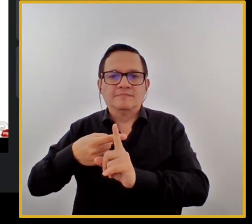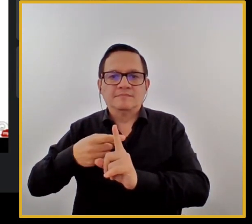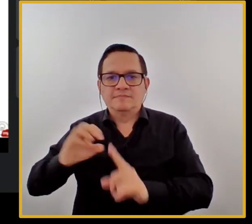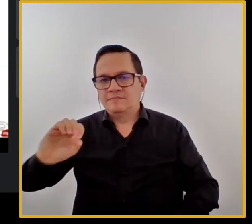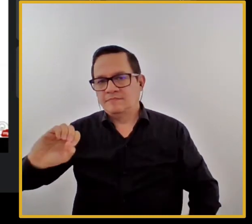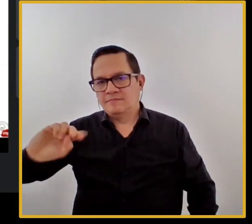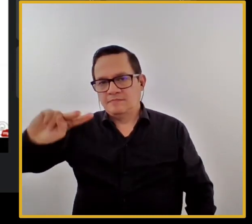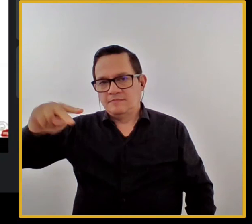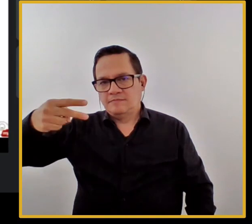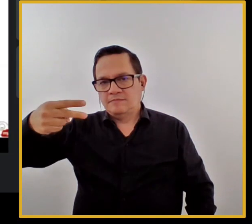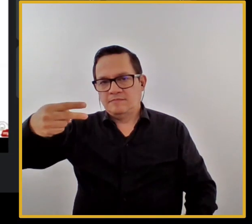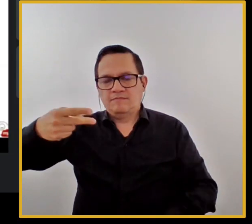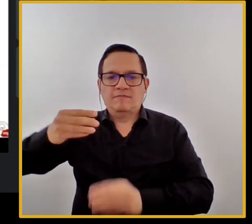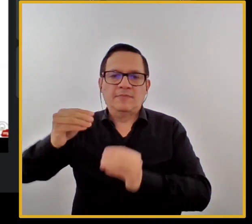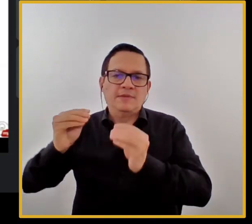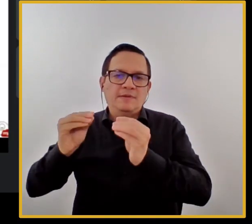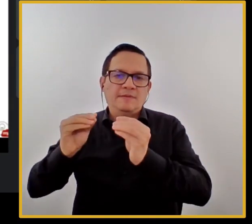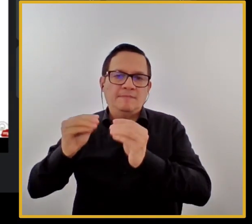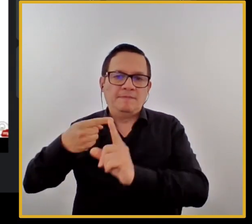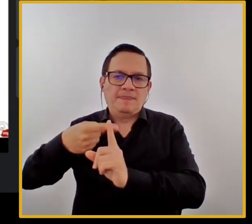0 al cuadrado más c,